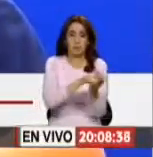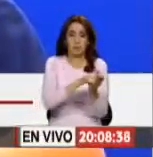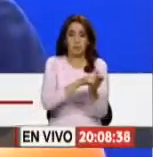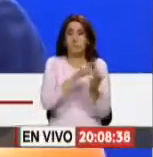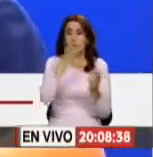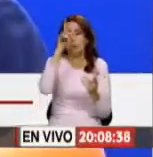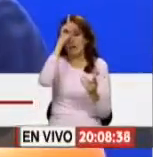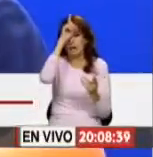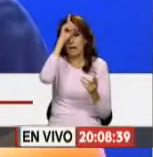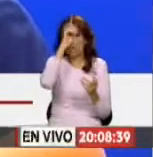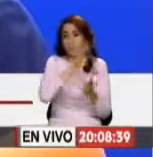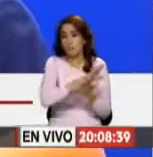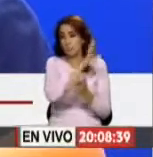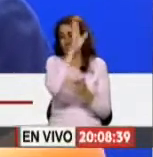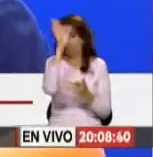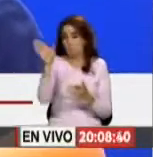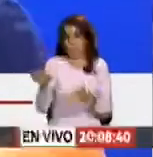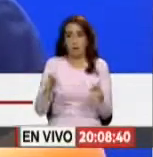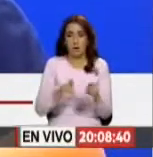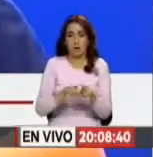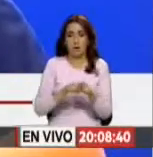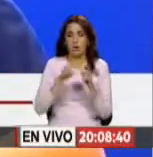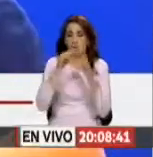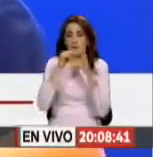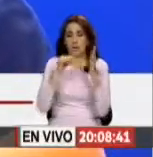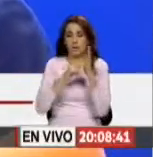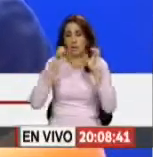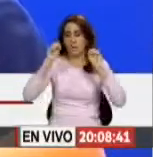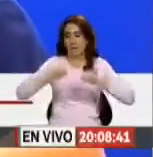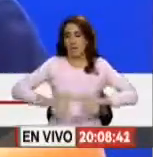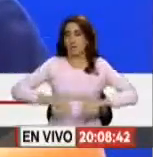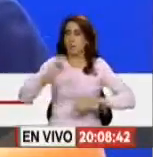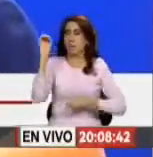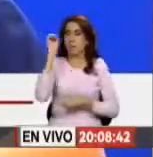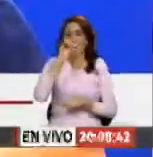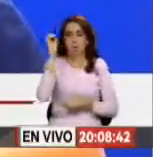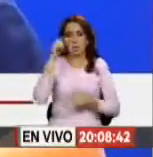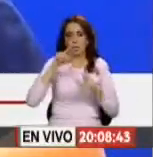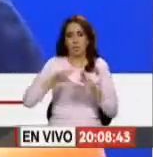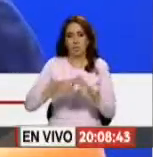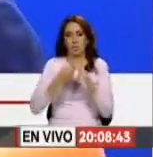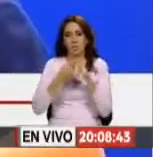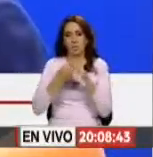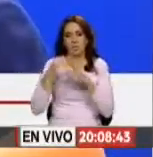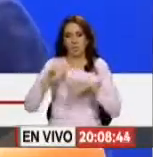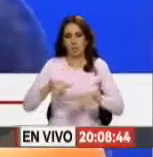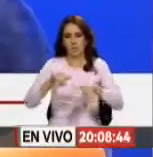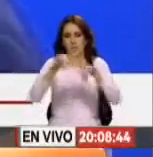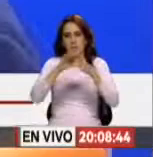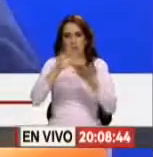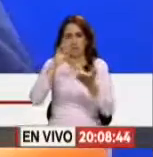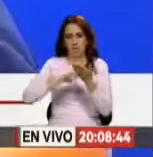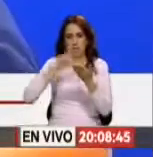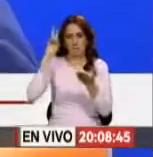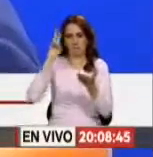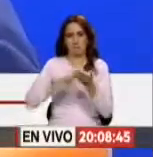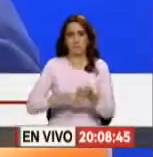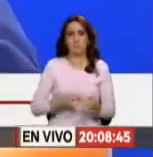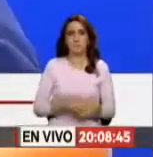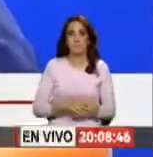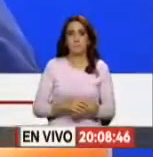pasaporte biométrico como norma en el Ecuador, podemos en el mes de octubre hacer la solicitud formal de exención del visado Schengen. La Deutsche